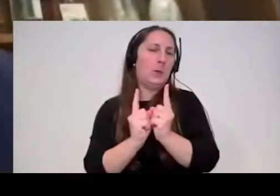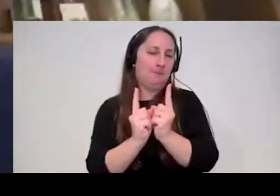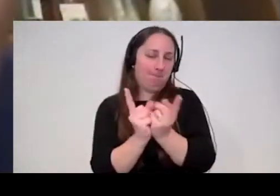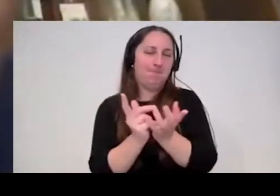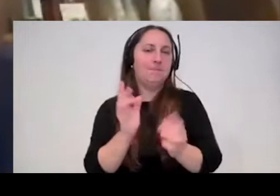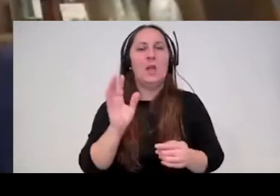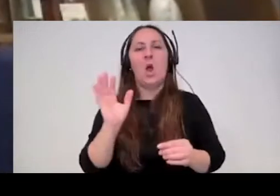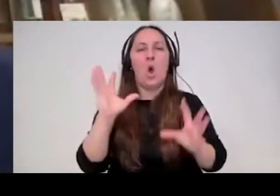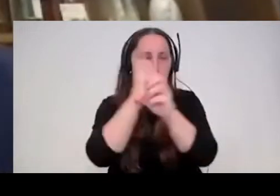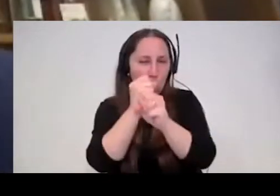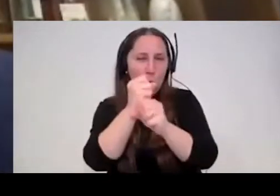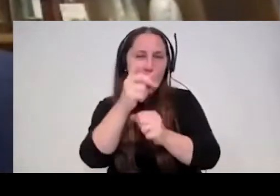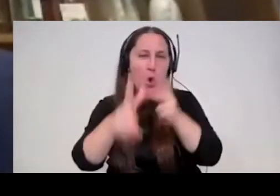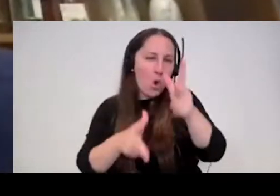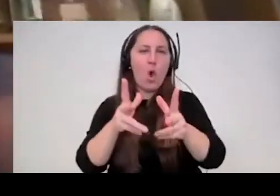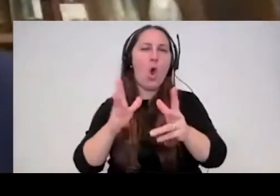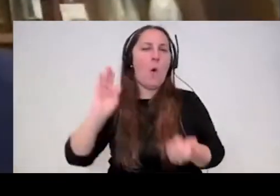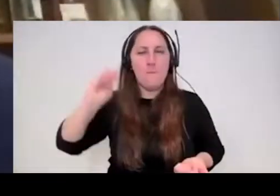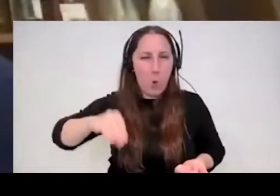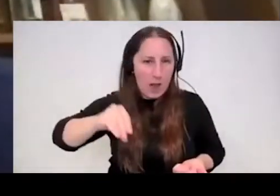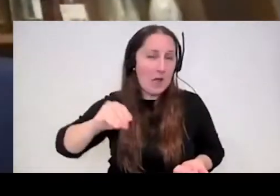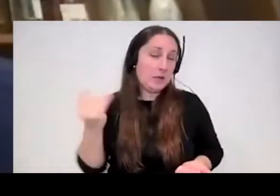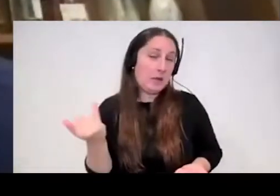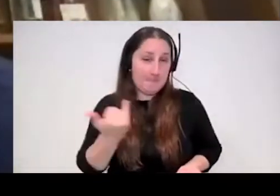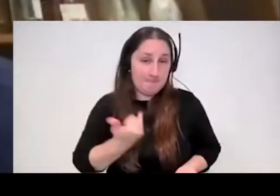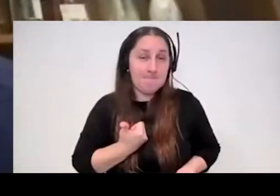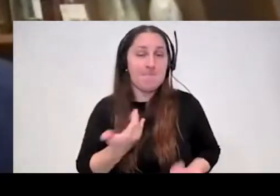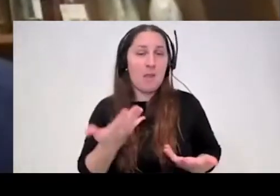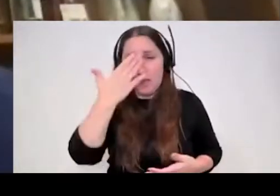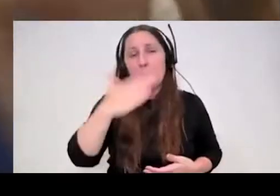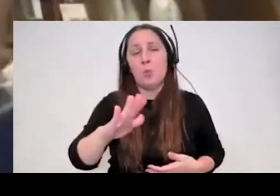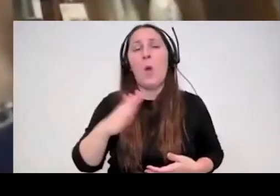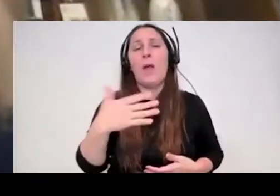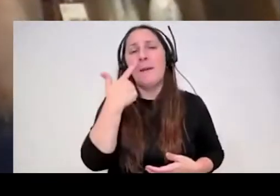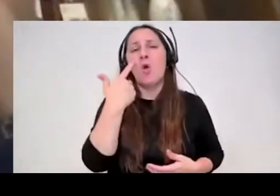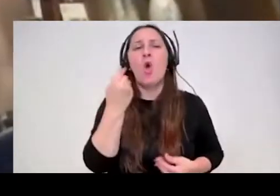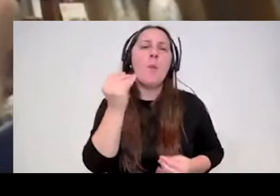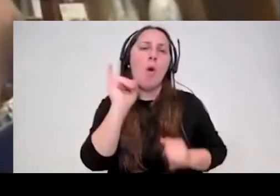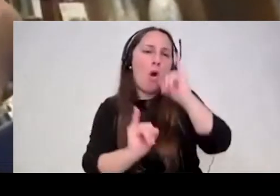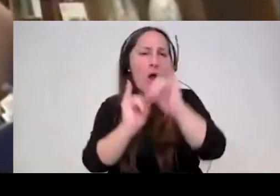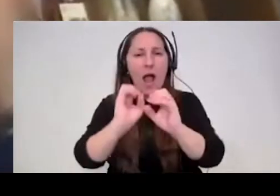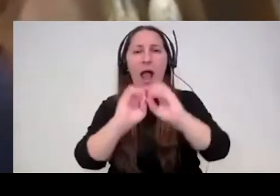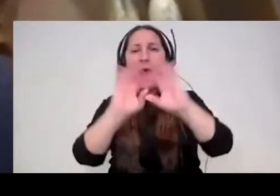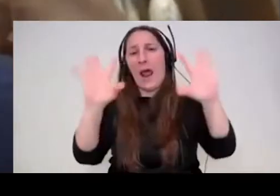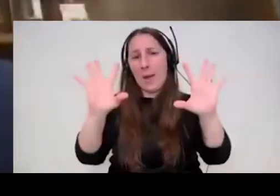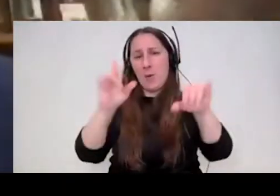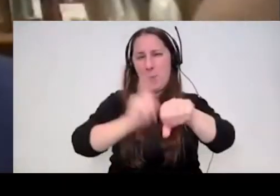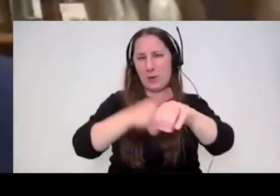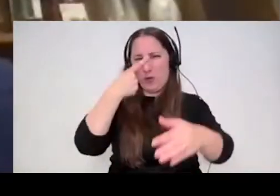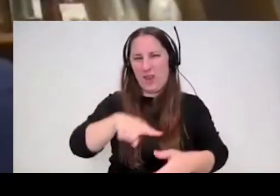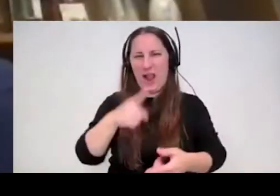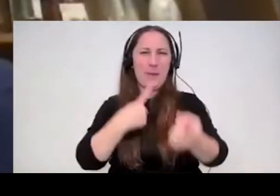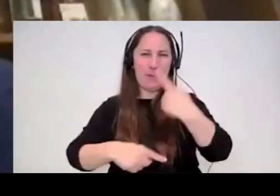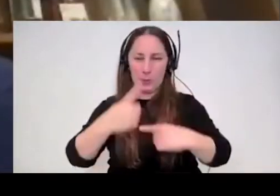claro o lo que ustedes me señalen, después trataremos de verlo y atenderlo en las preguntas. Como verán,